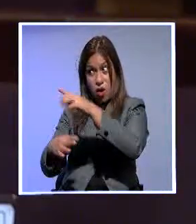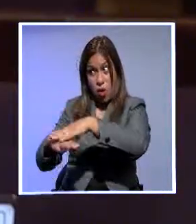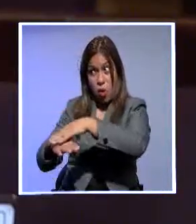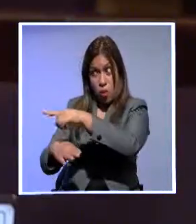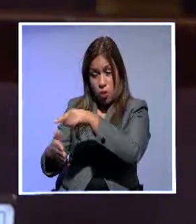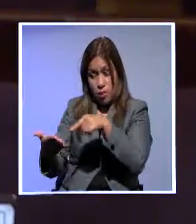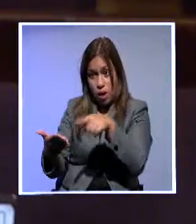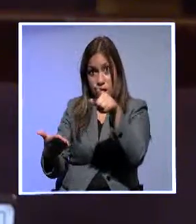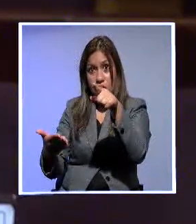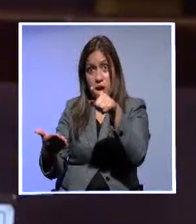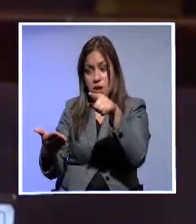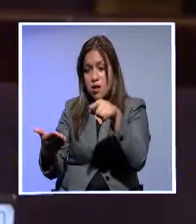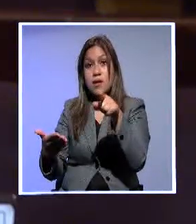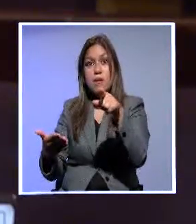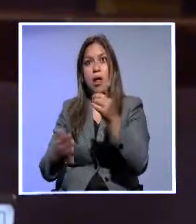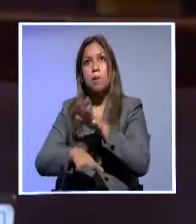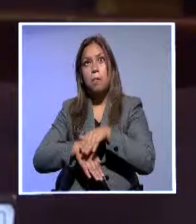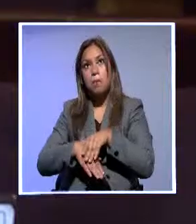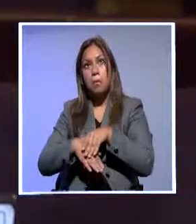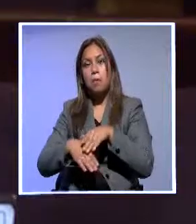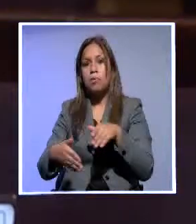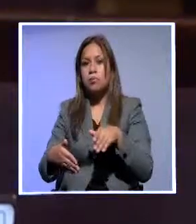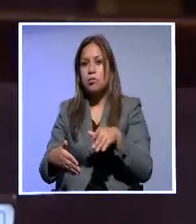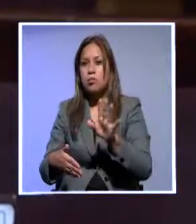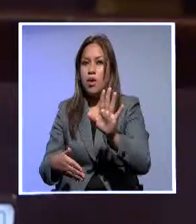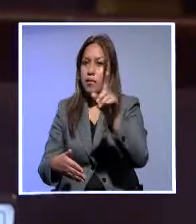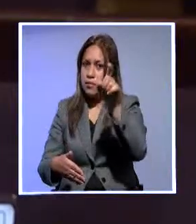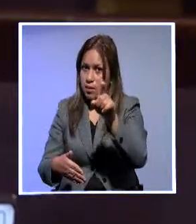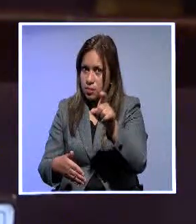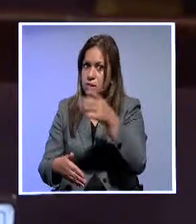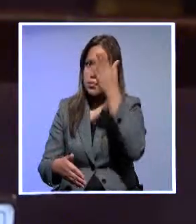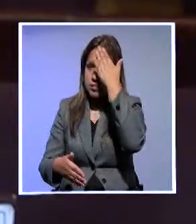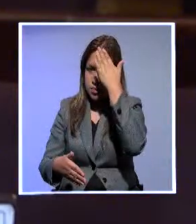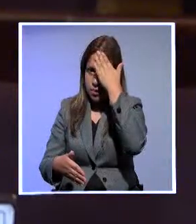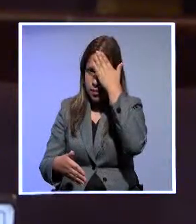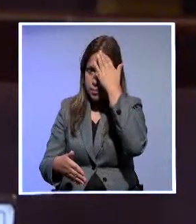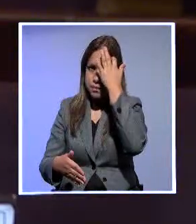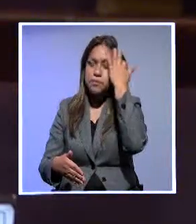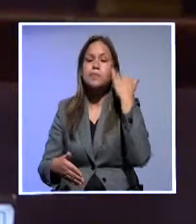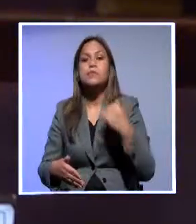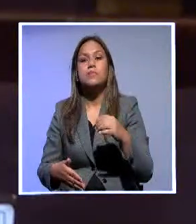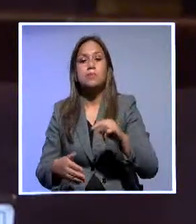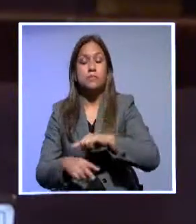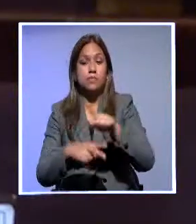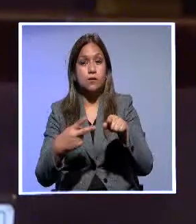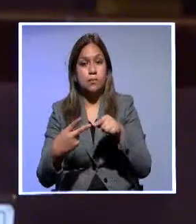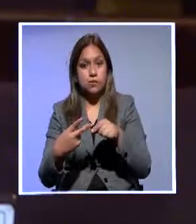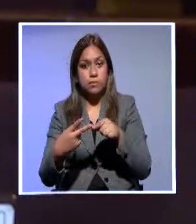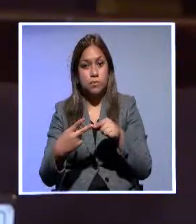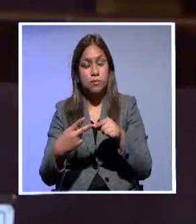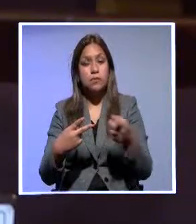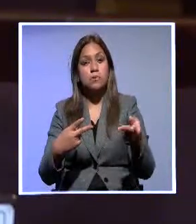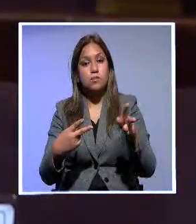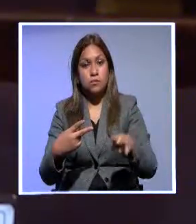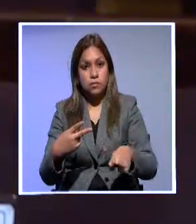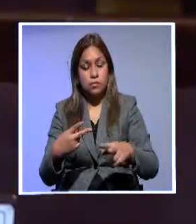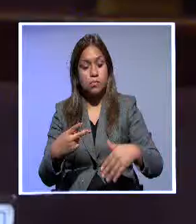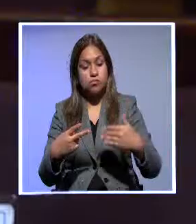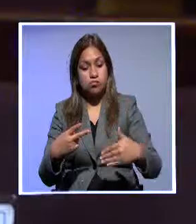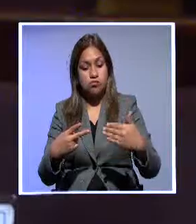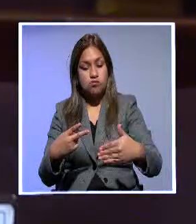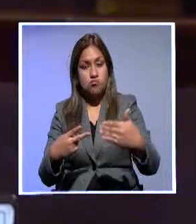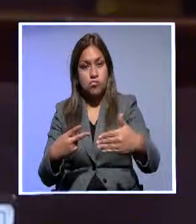ex funcionarios por un lado y por otro lado creo que también es importante en el marco del debido proceso